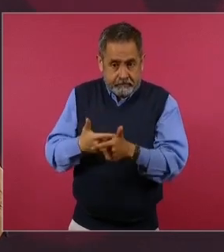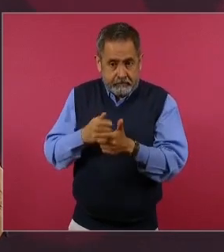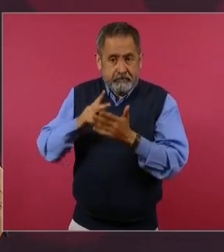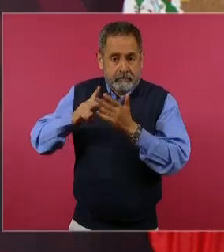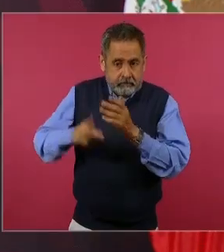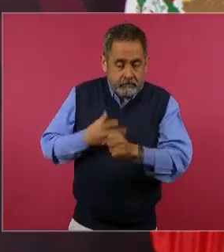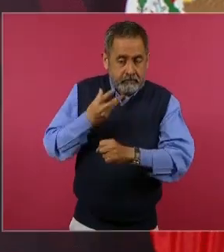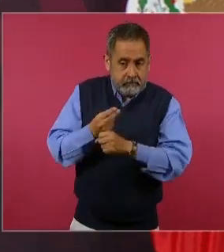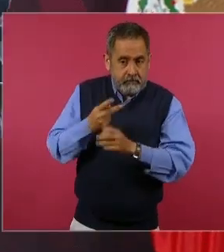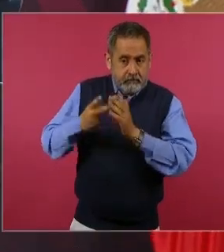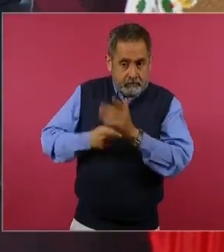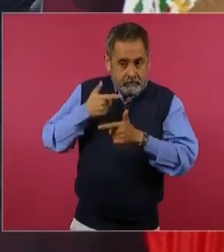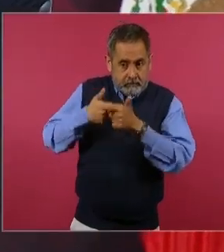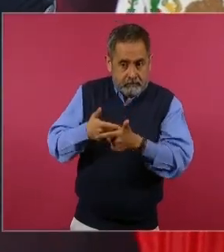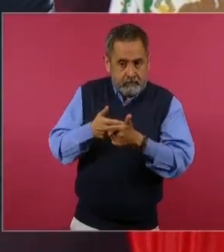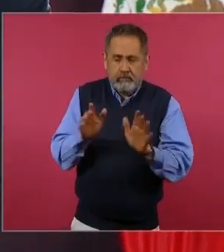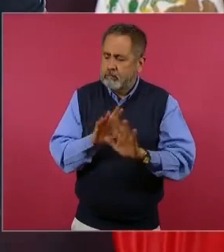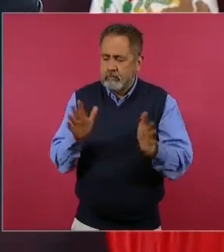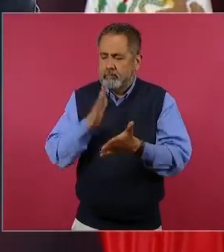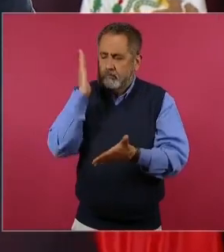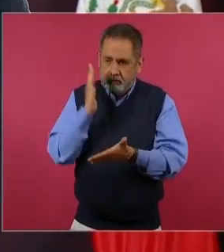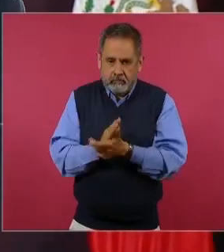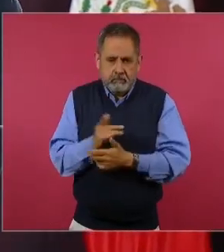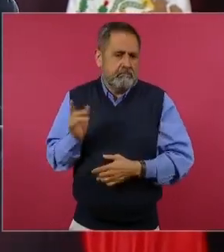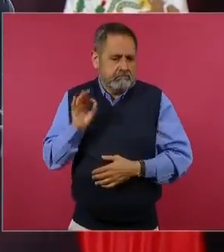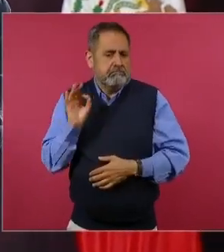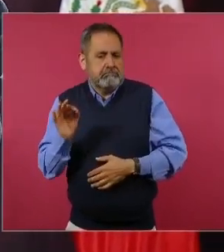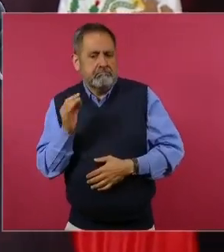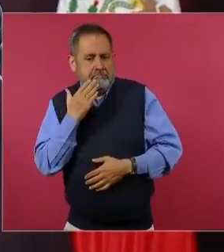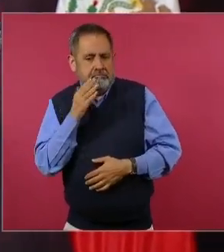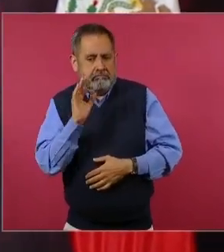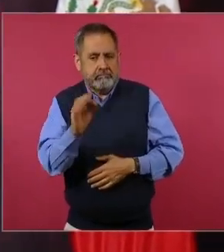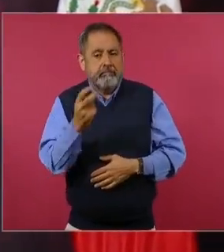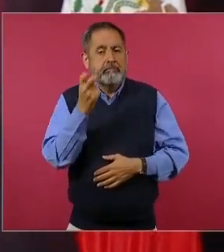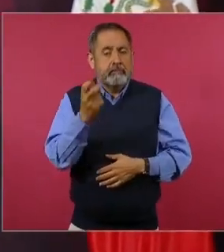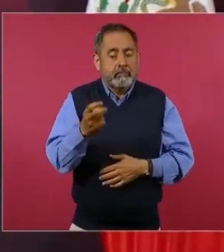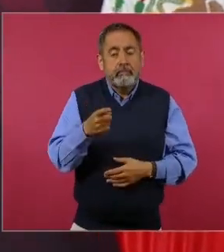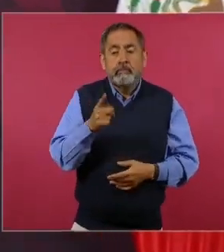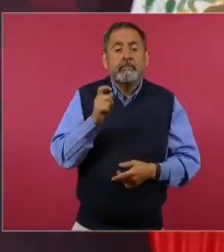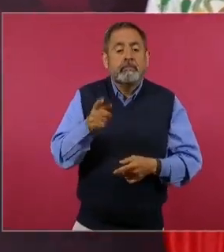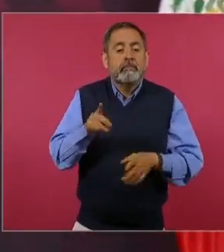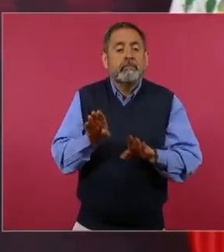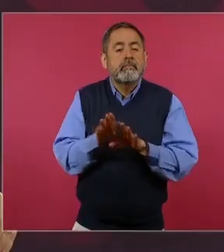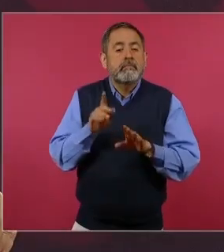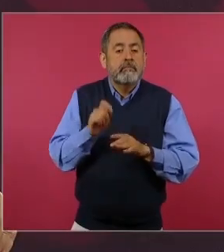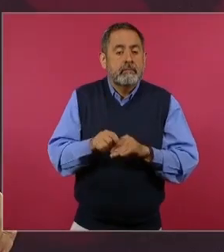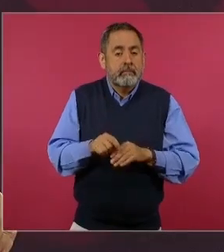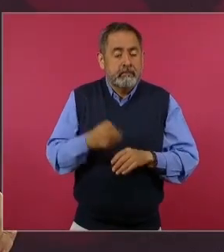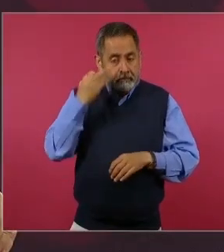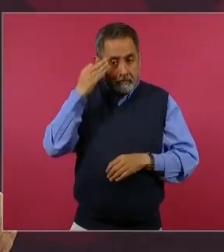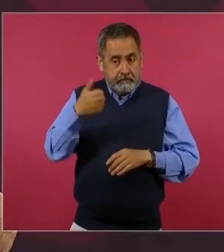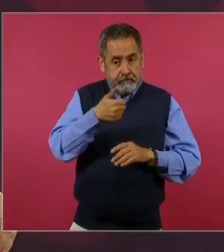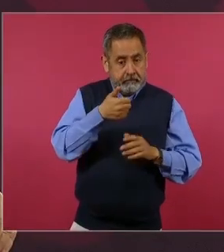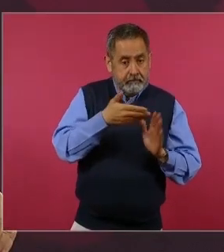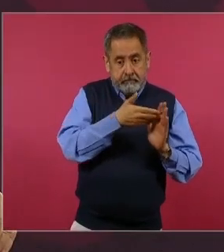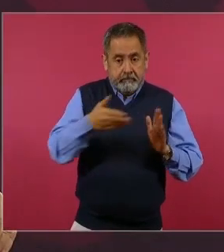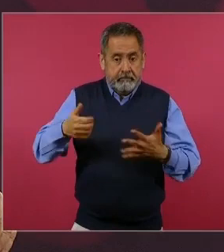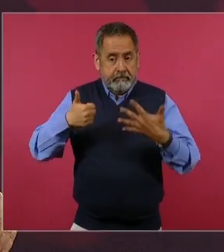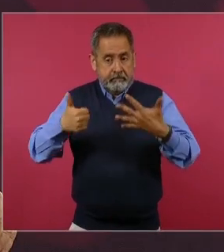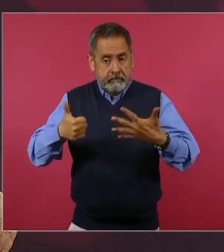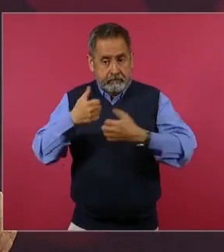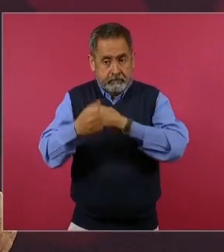que era acertada y que había ayudado la ampliación del periodo de